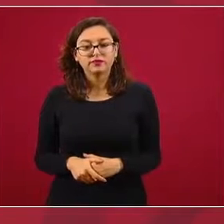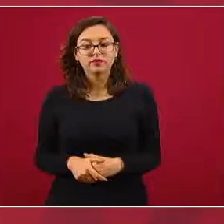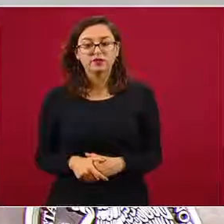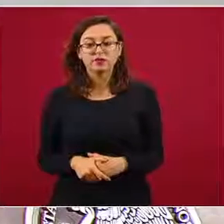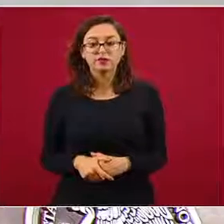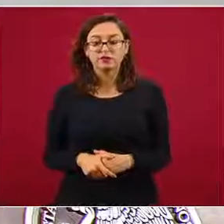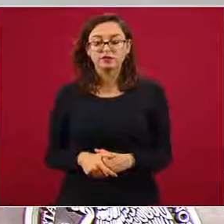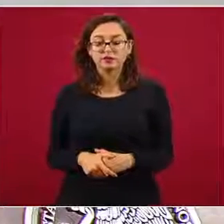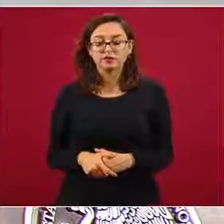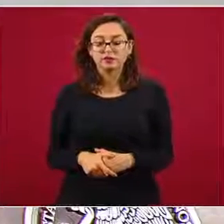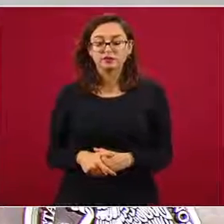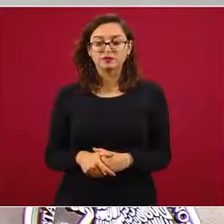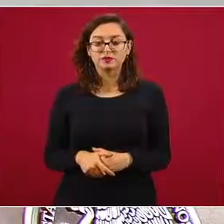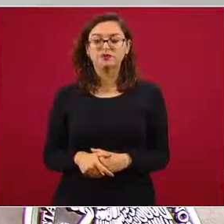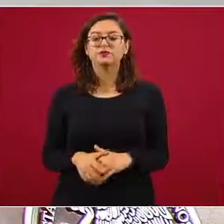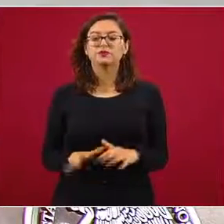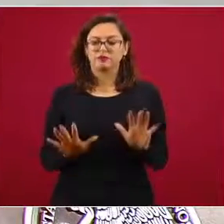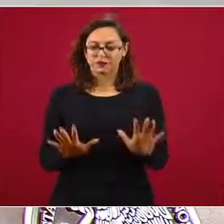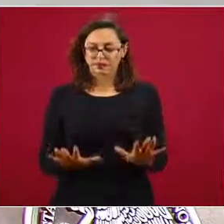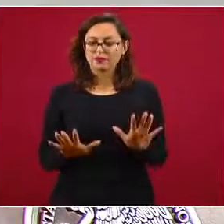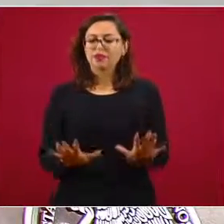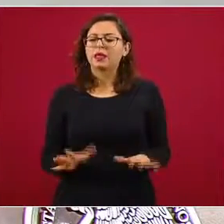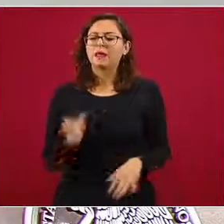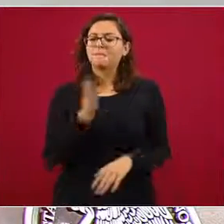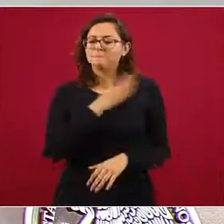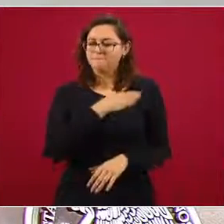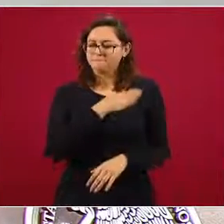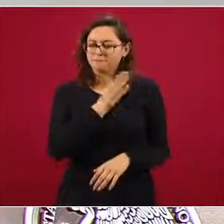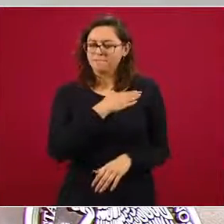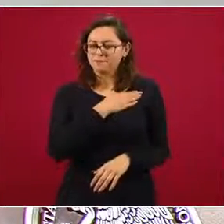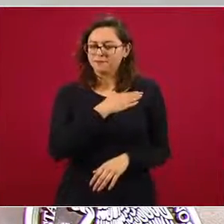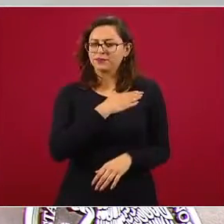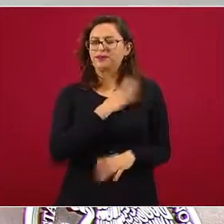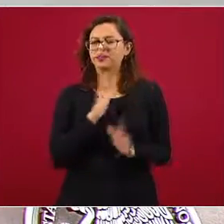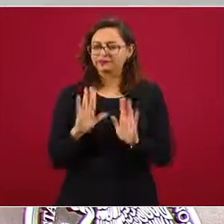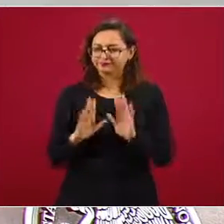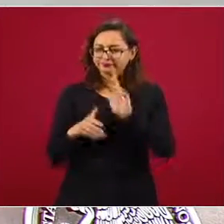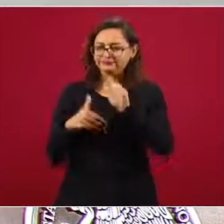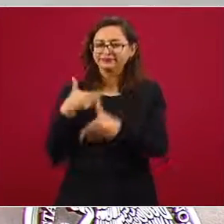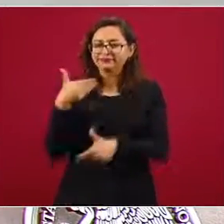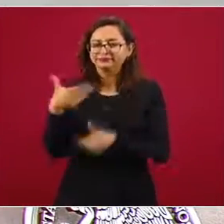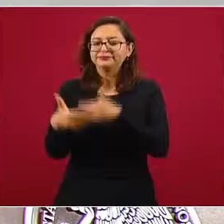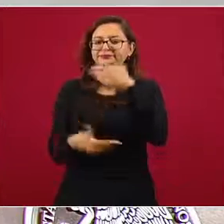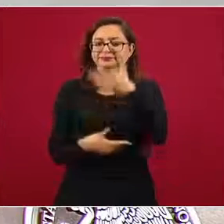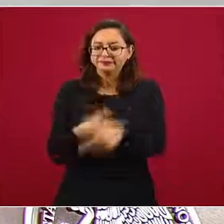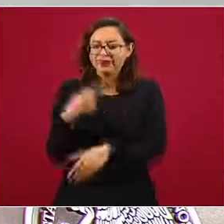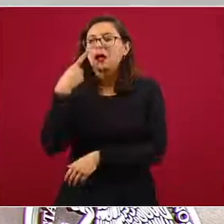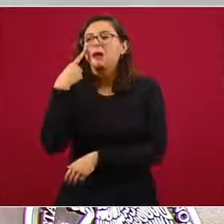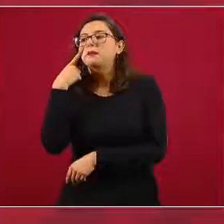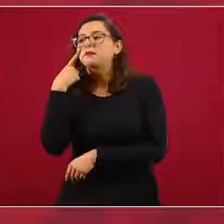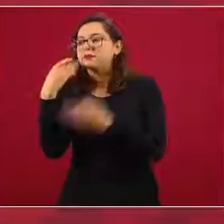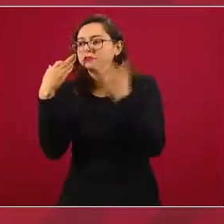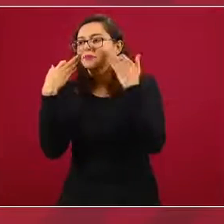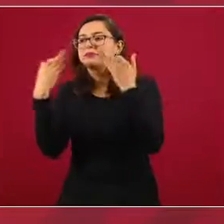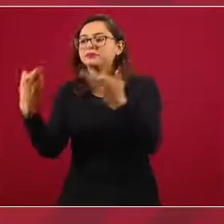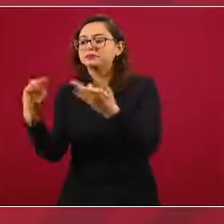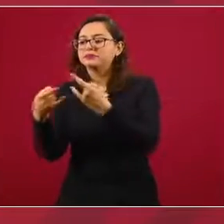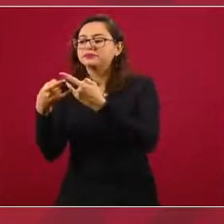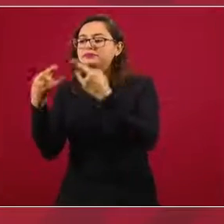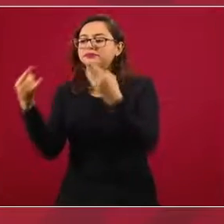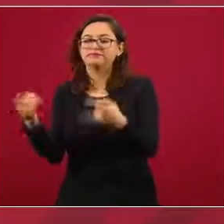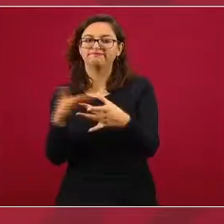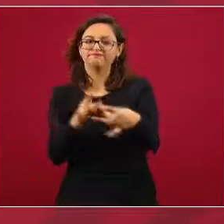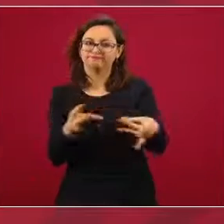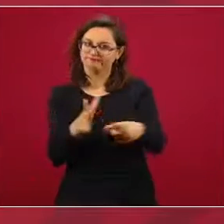Lo bueno es que todavía vamos nosotros a verlo, vamos a vivir para contarlo, porque